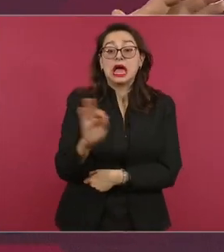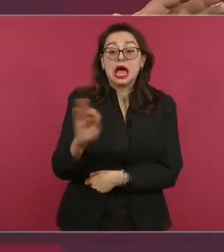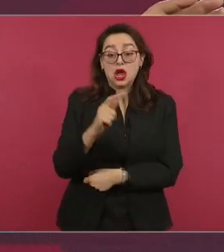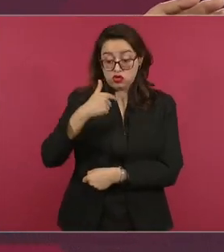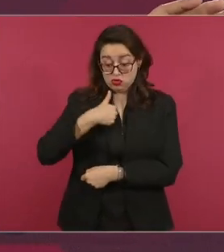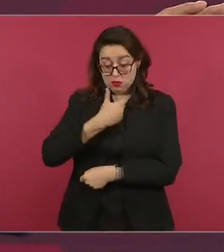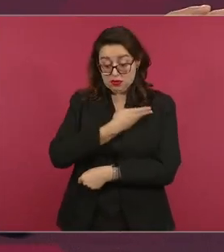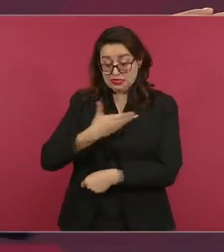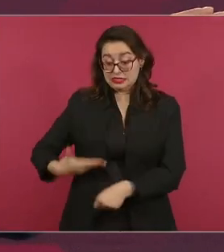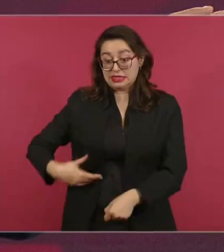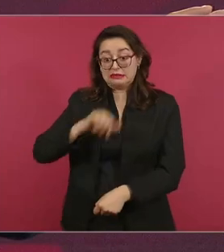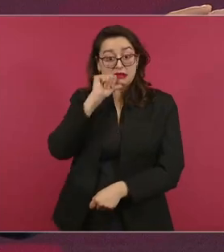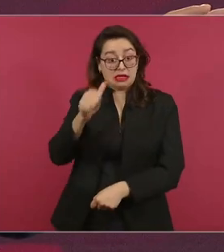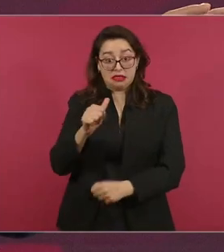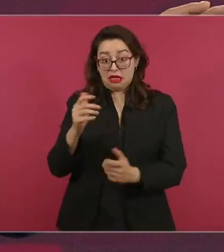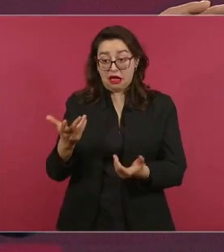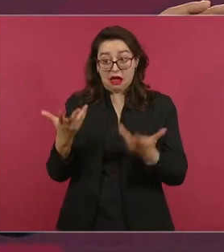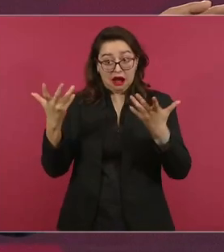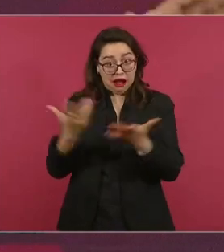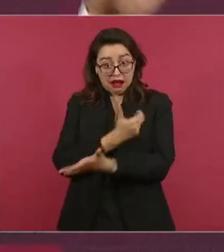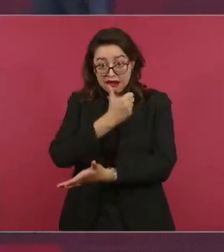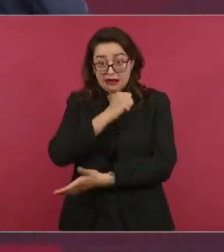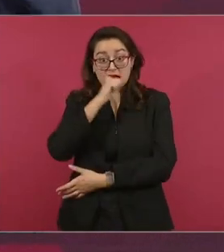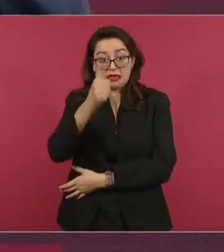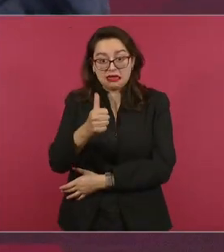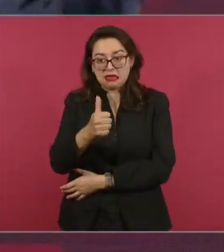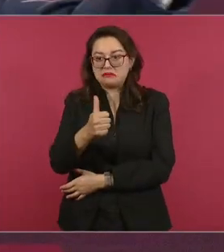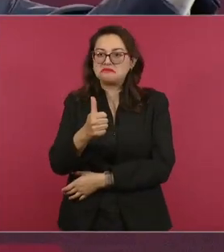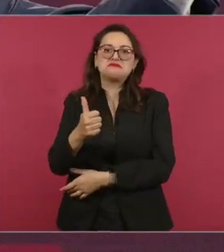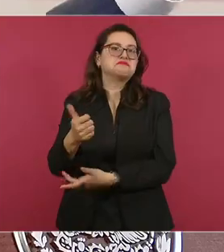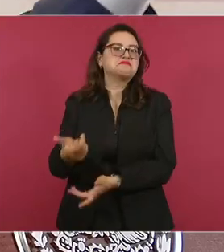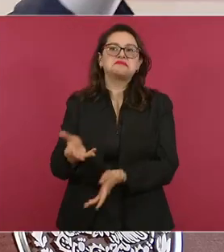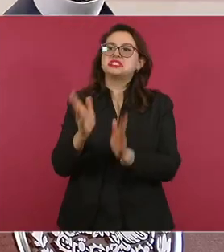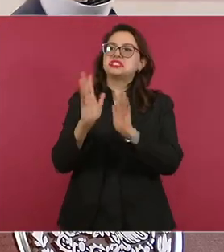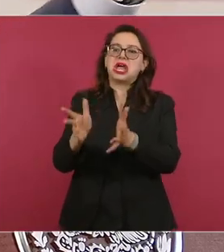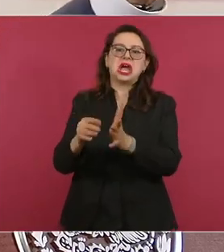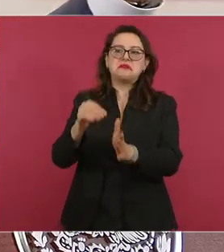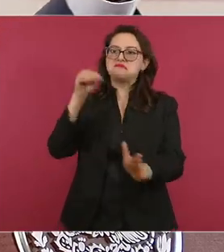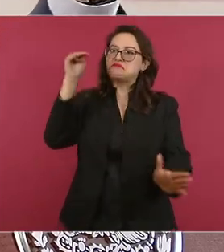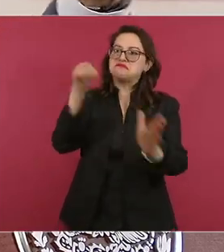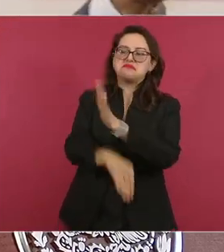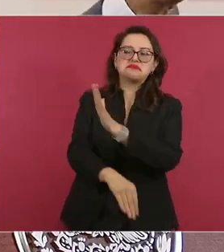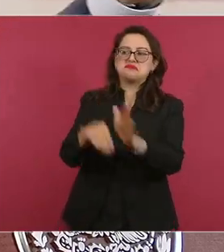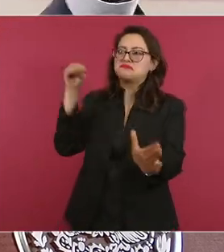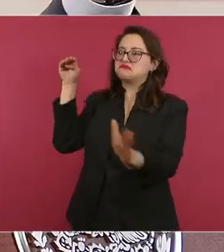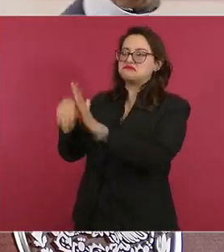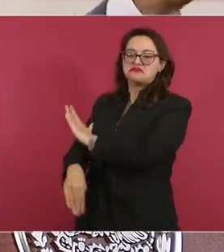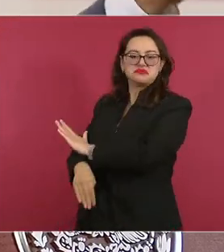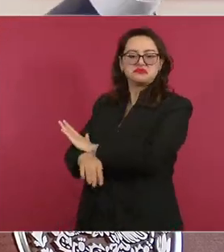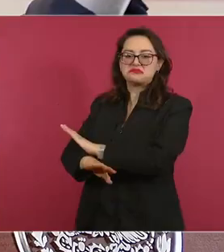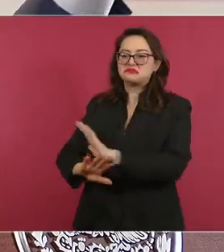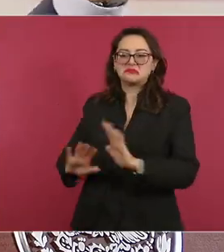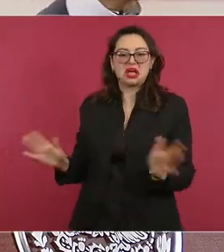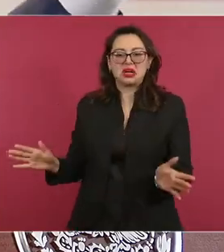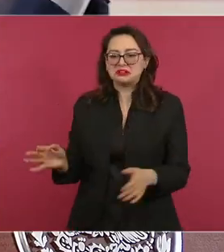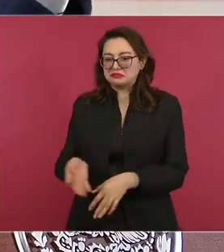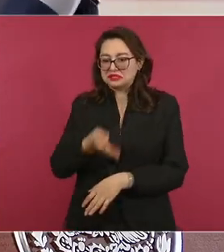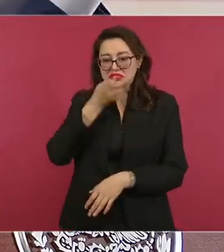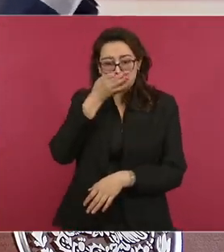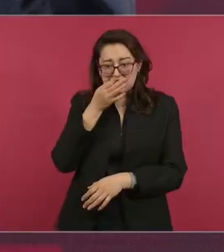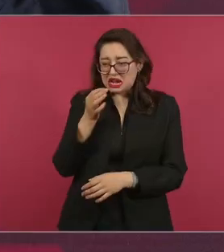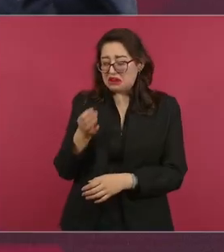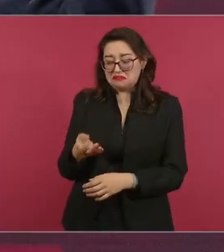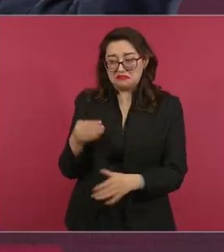ya no existiría. O existiría la Comisión Federal y Pemex nada